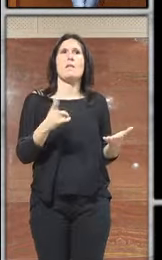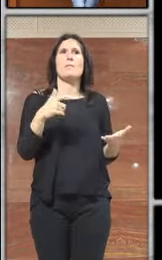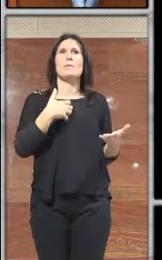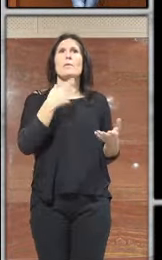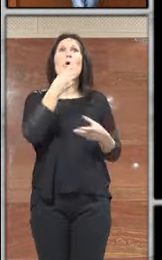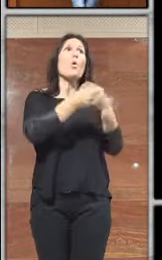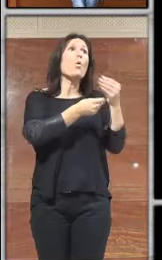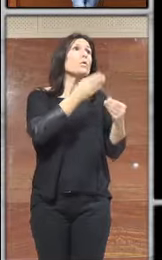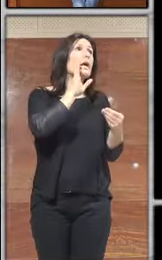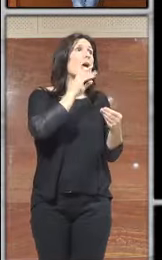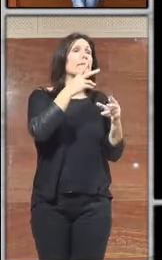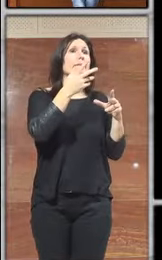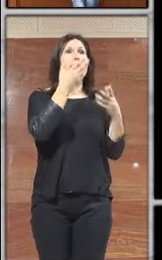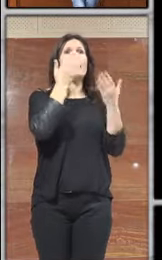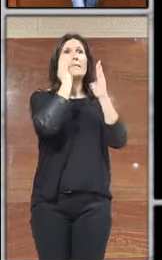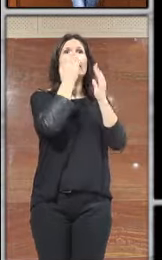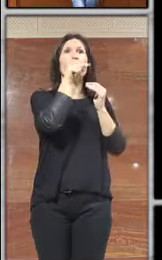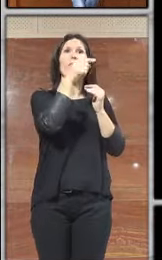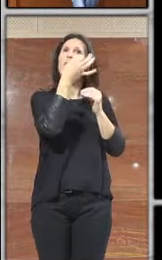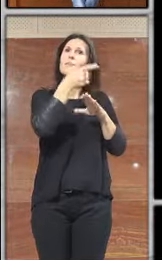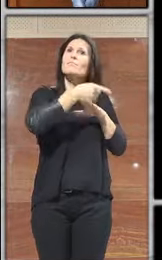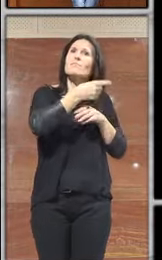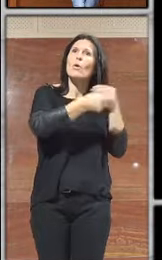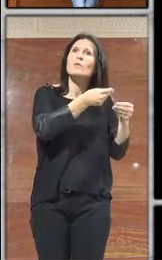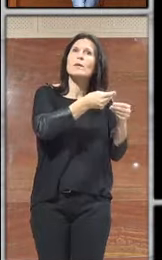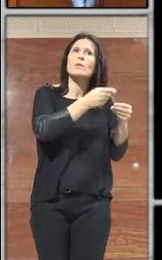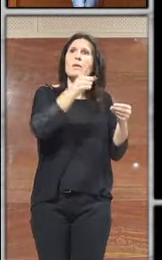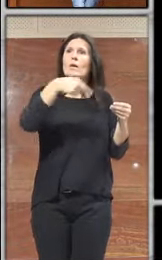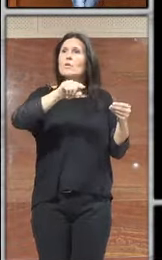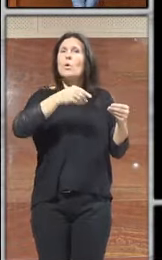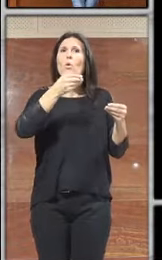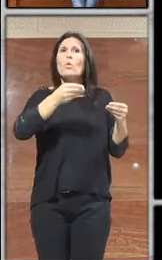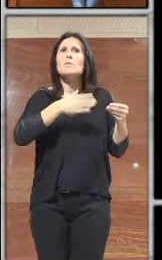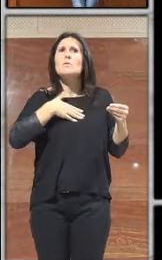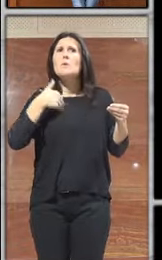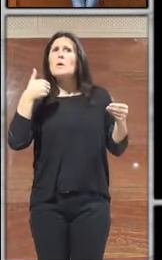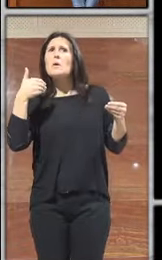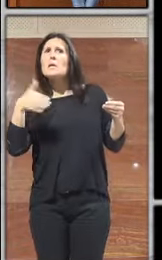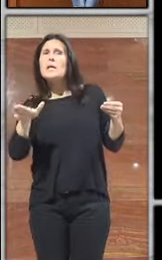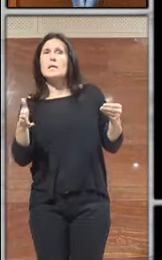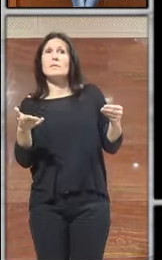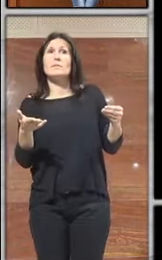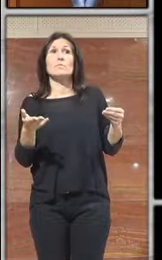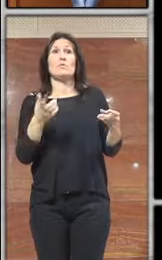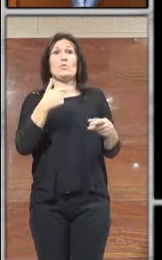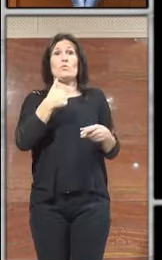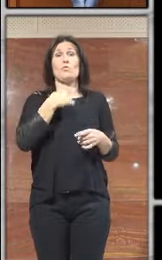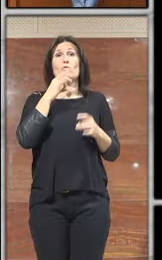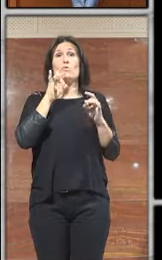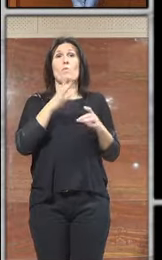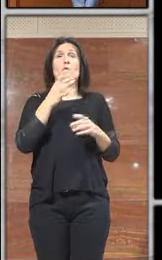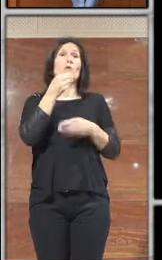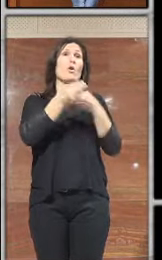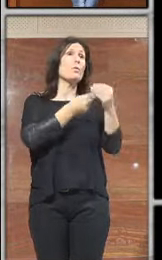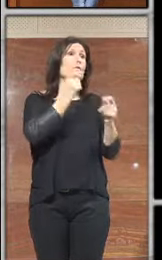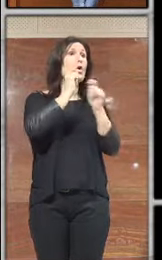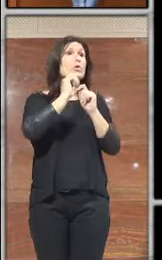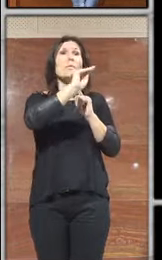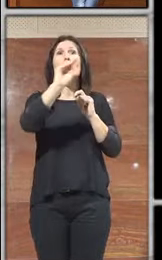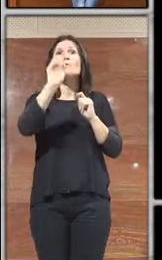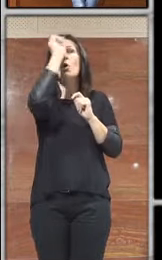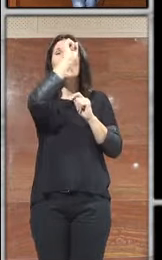Facebook que les hemos dicho que tienen que usar, usan lo que les da la gana. Pues eso es como lo mismo que nosotros en las encuestas os hemos preguntado lo que nos ha parecido